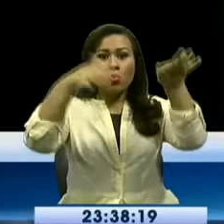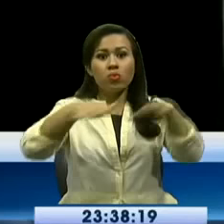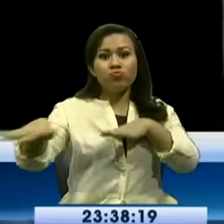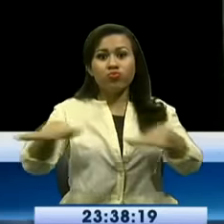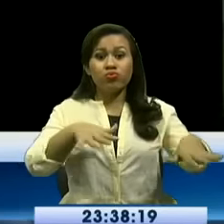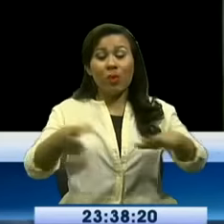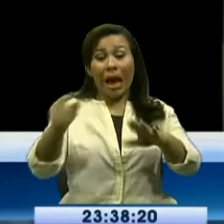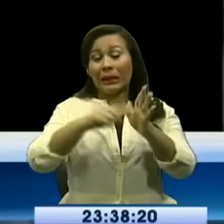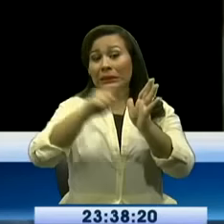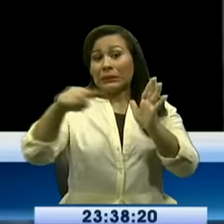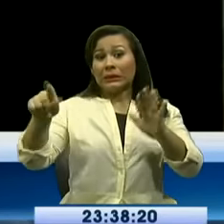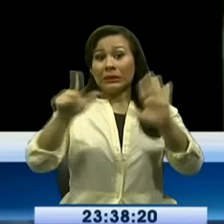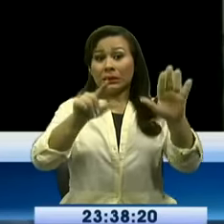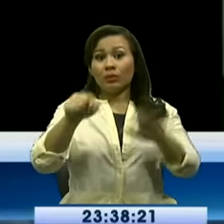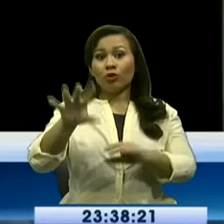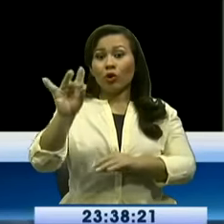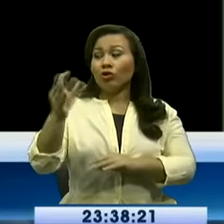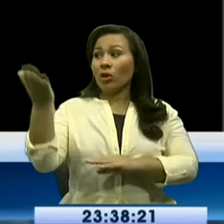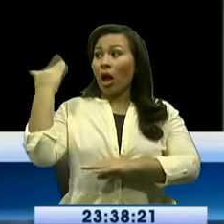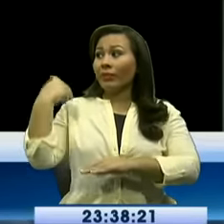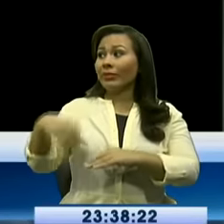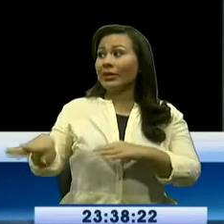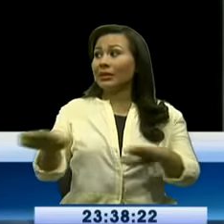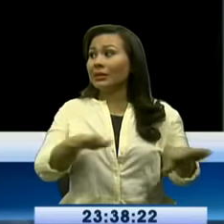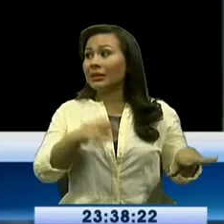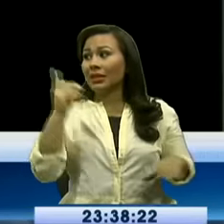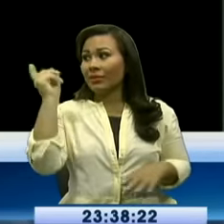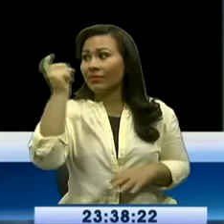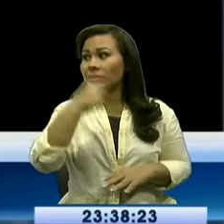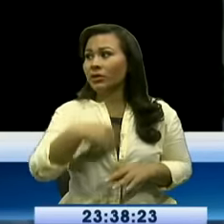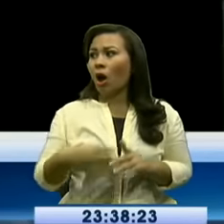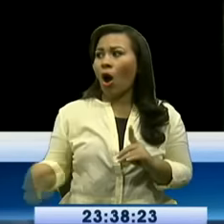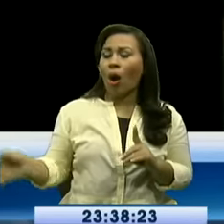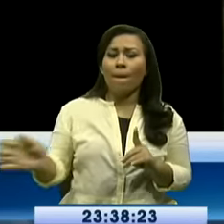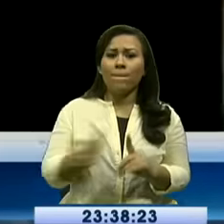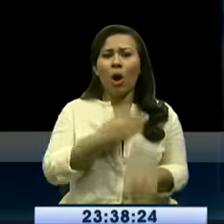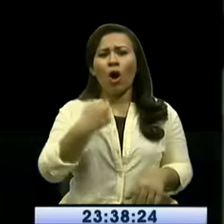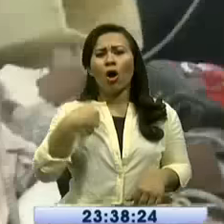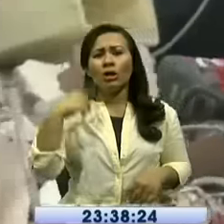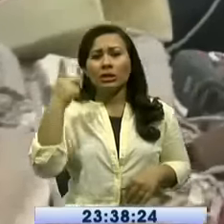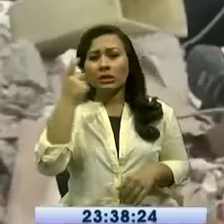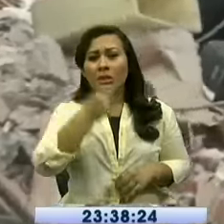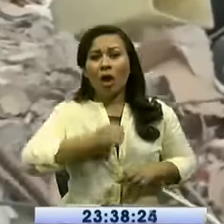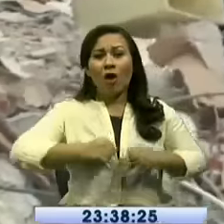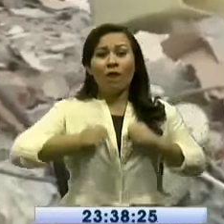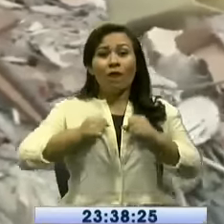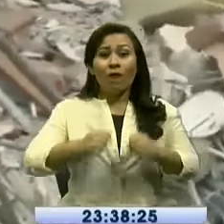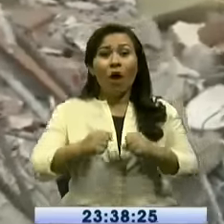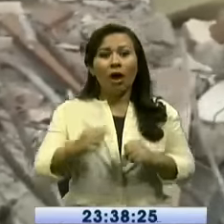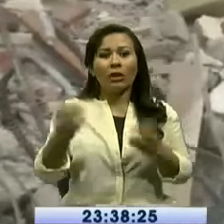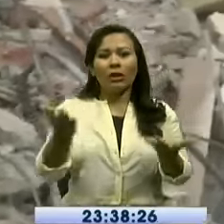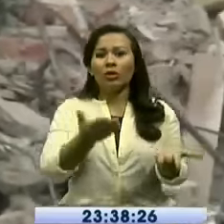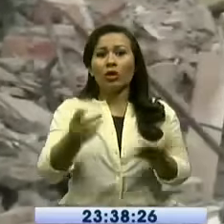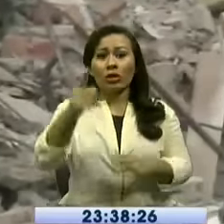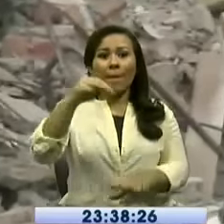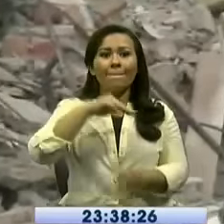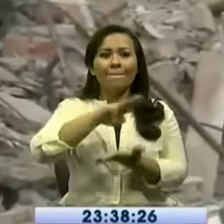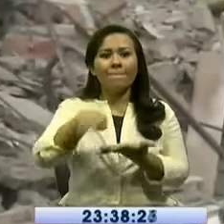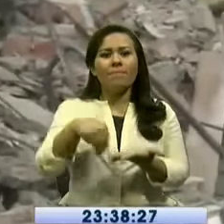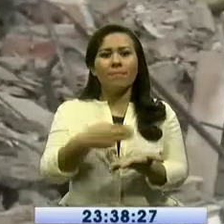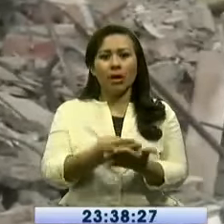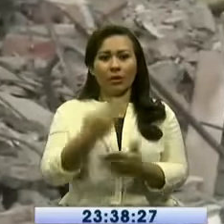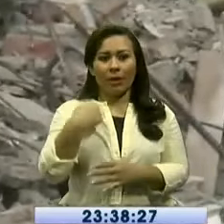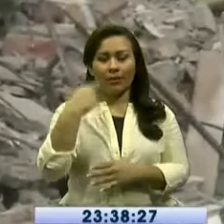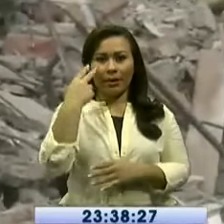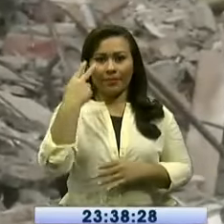de 7.8 grados en la escala de Richter, que golpeó con mayor fuerza a la provincia de Manabí.